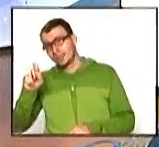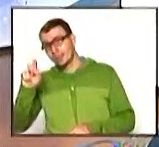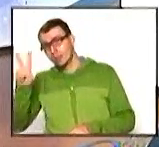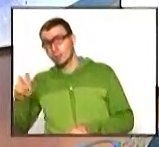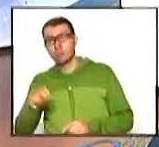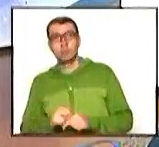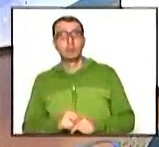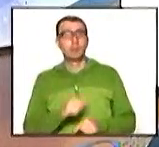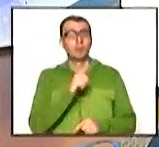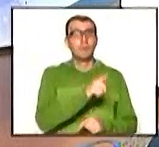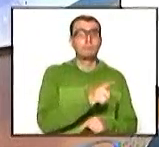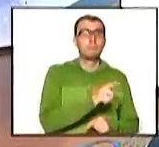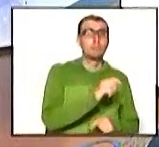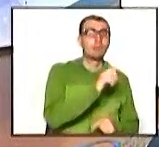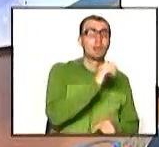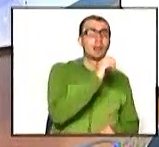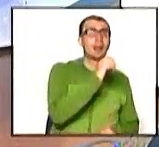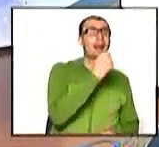en 107.